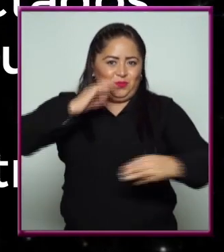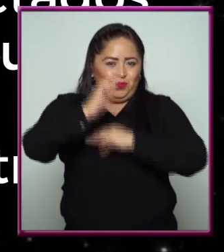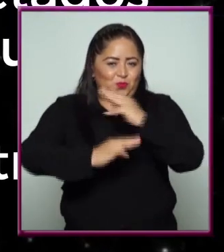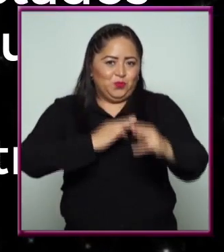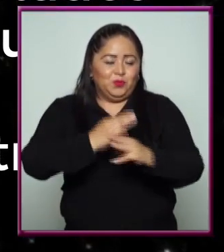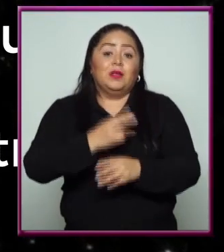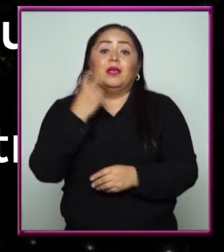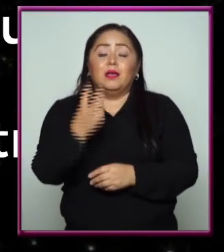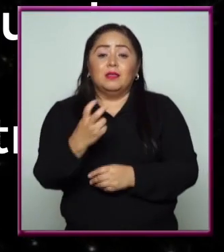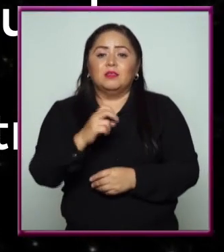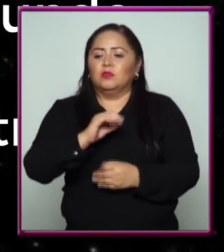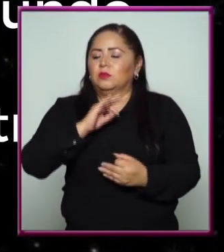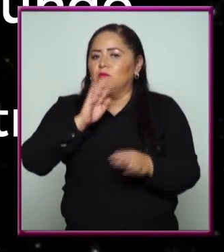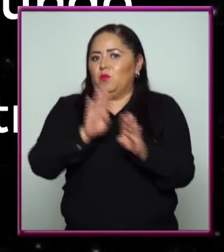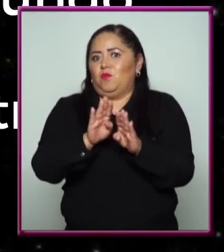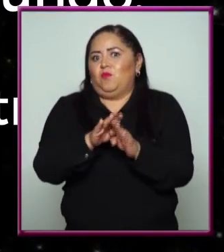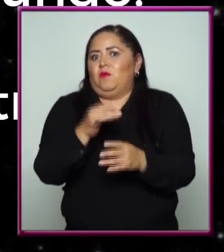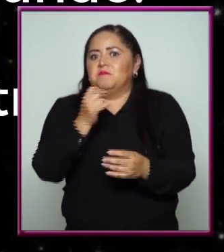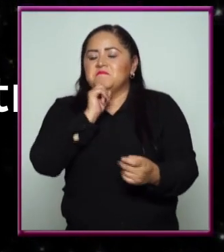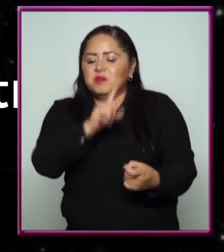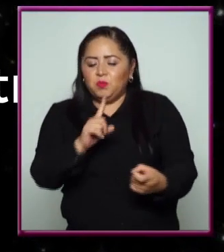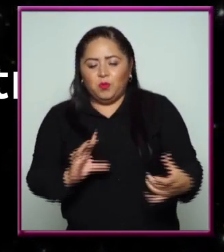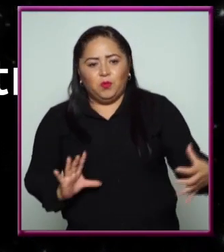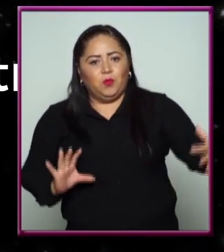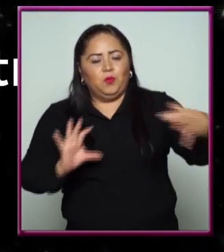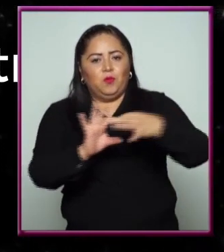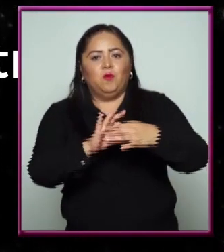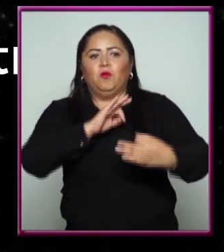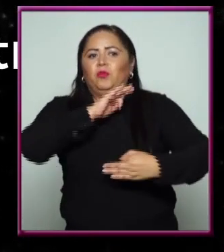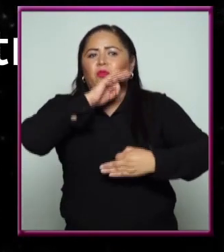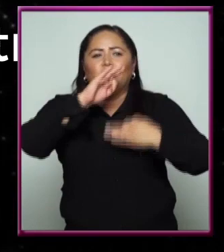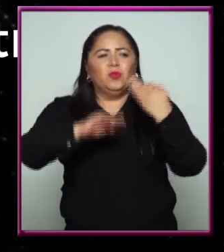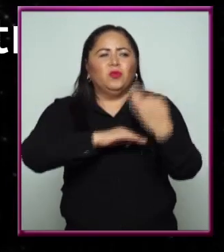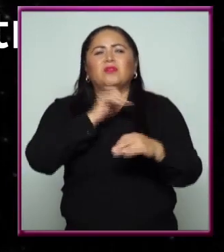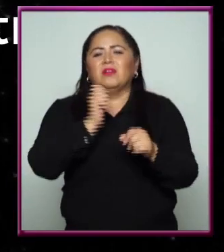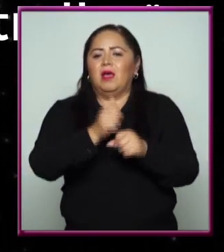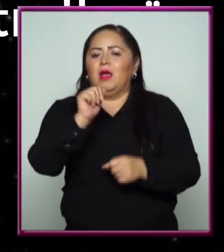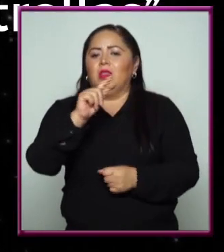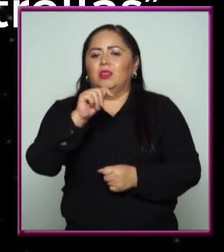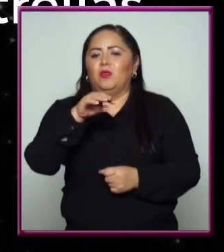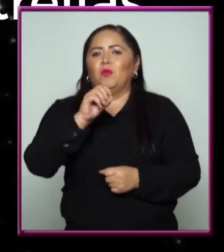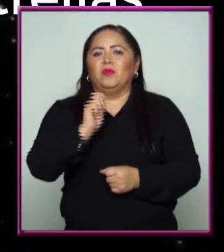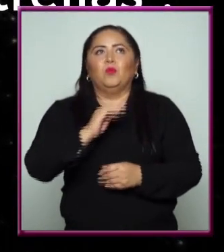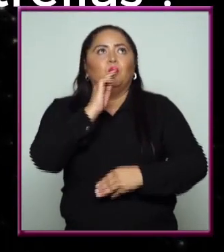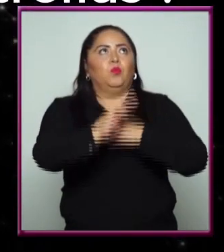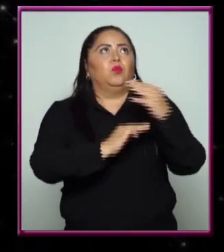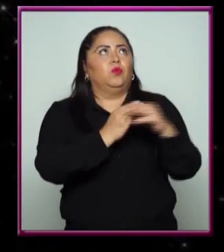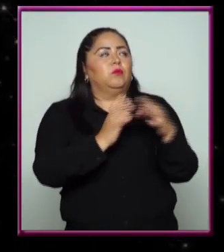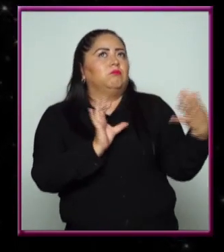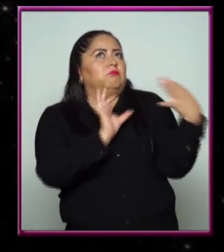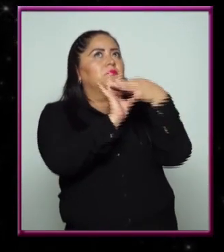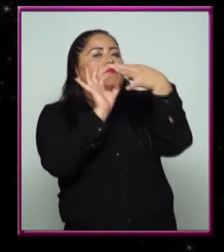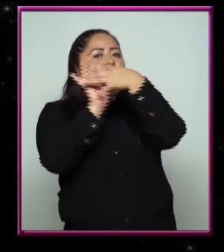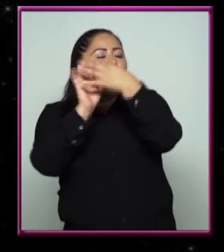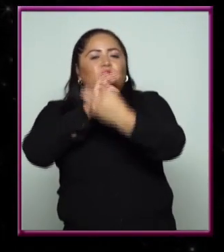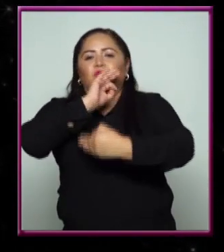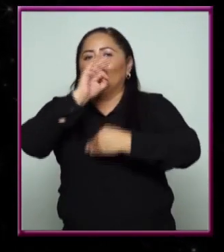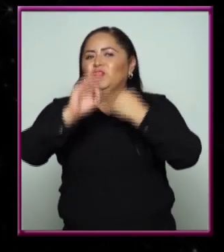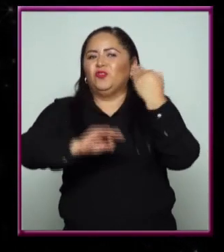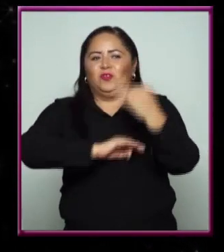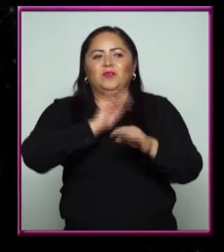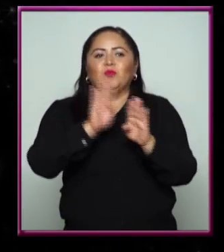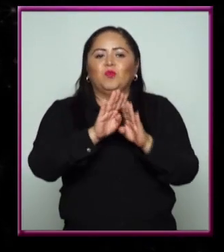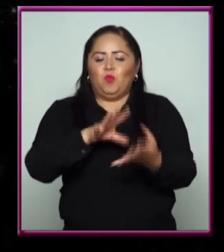Y estamos atómicamente conectados con todos los átomos de este mundo. Somos